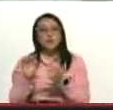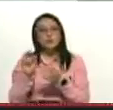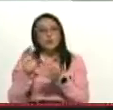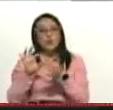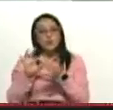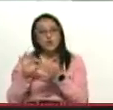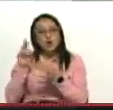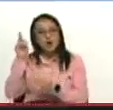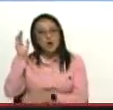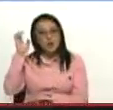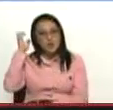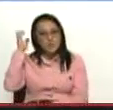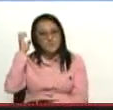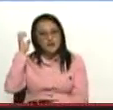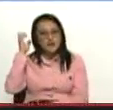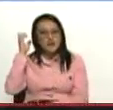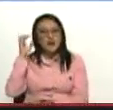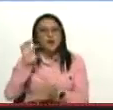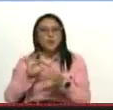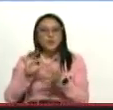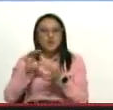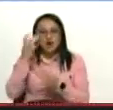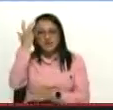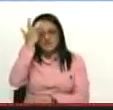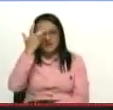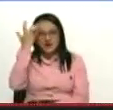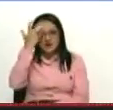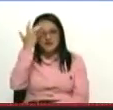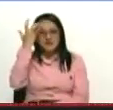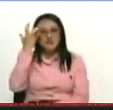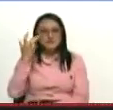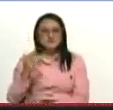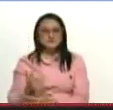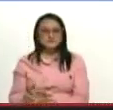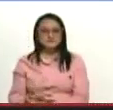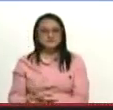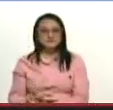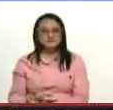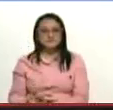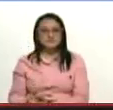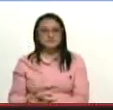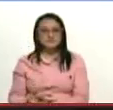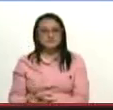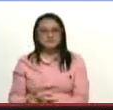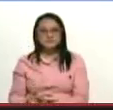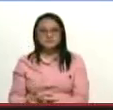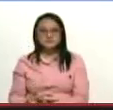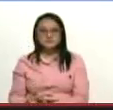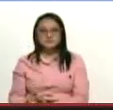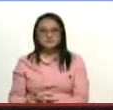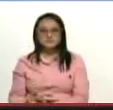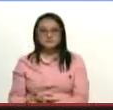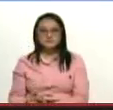con la unión africana con la con china